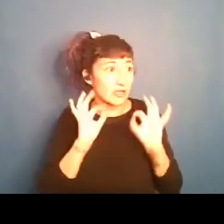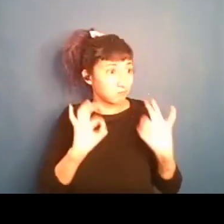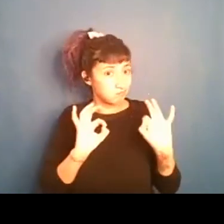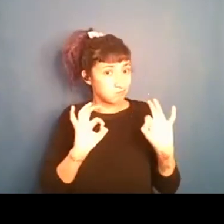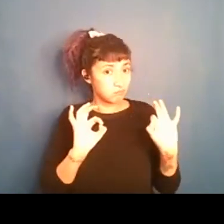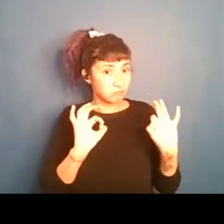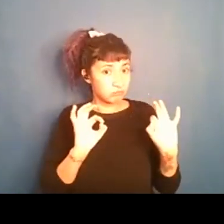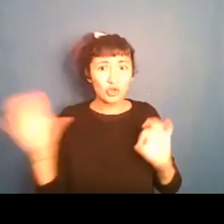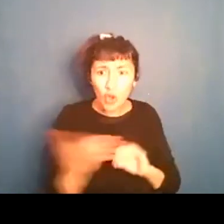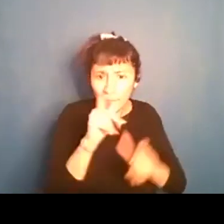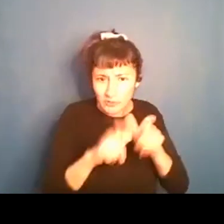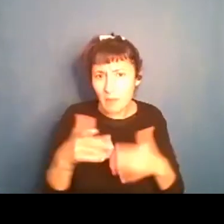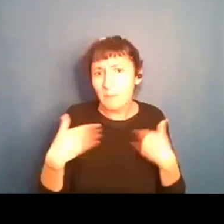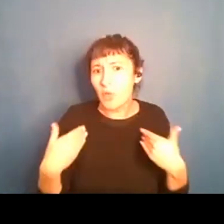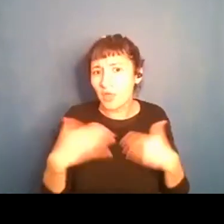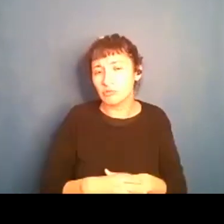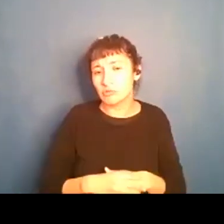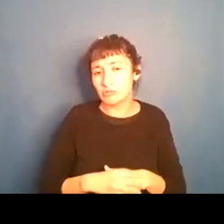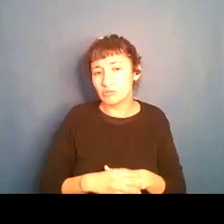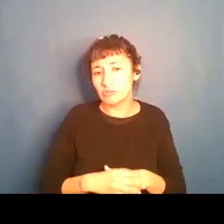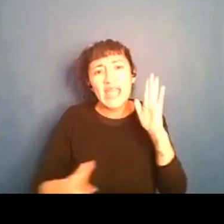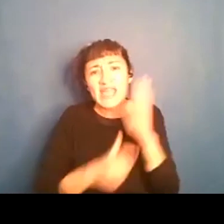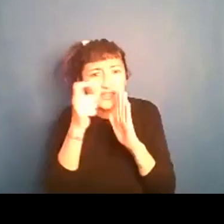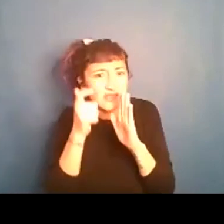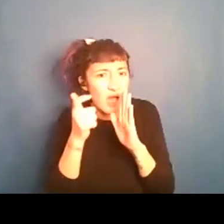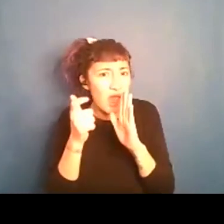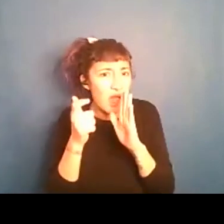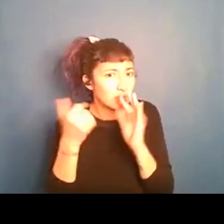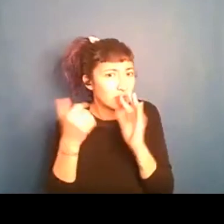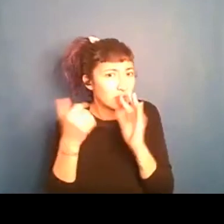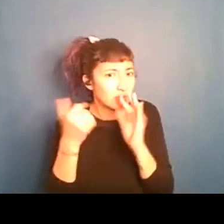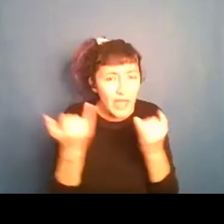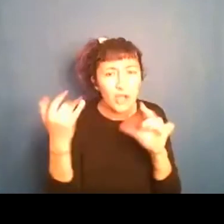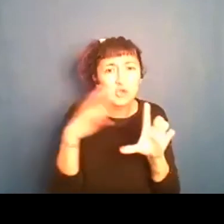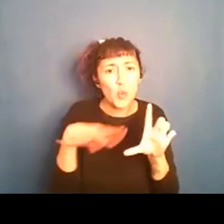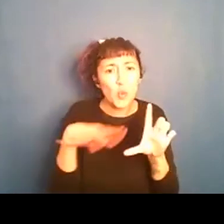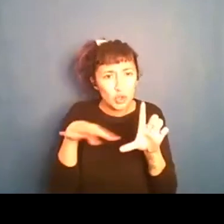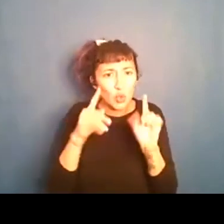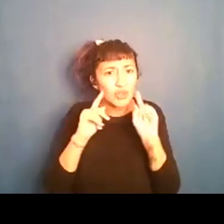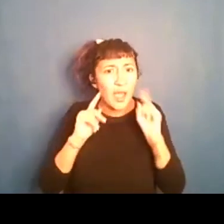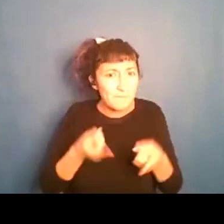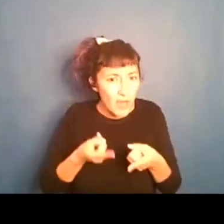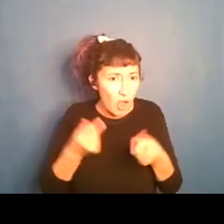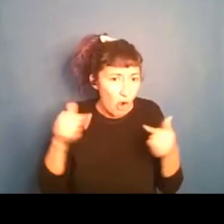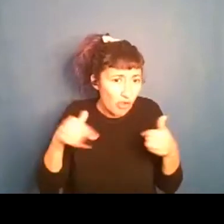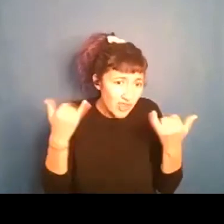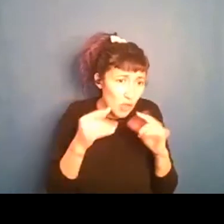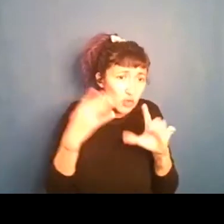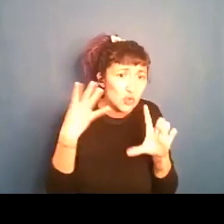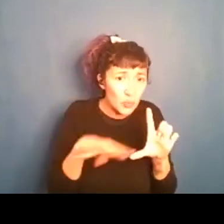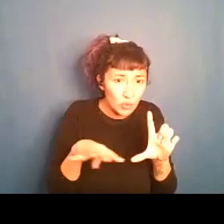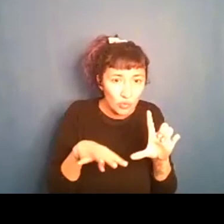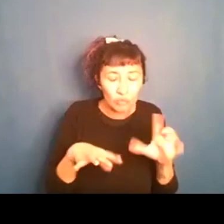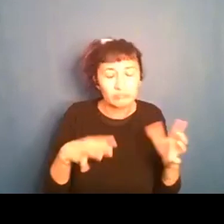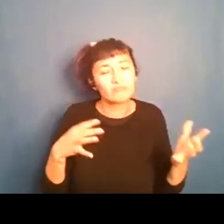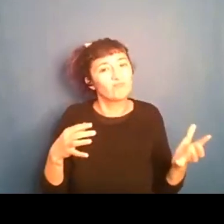hacer. Instagram inclusive tiene subtítulos incluido hoy por hoy. O sea, eso también, ya cuando la